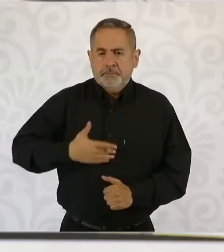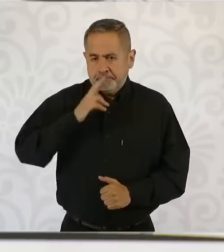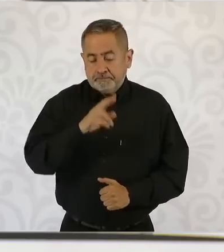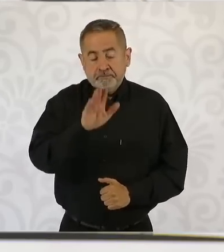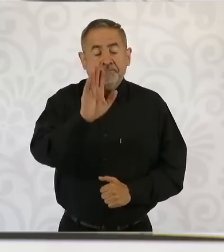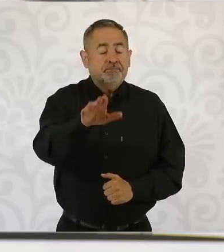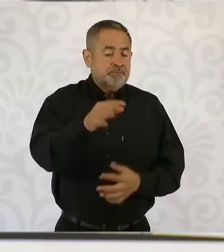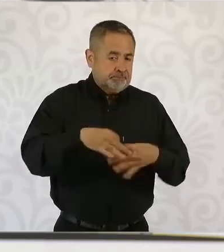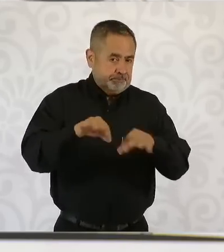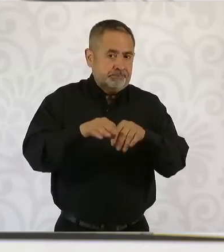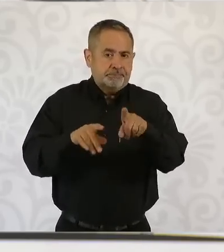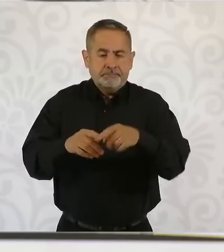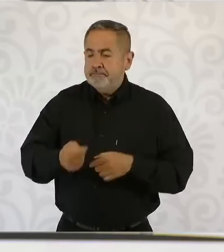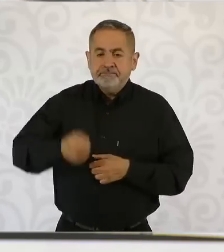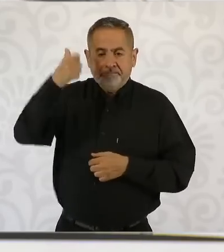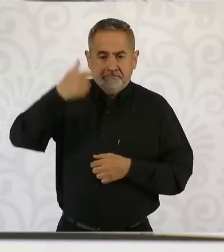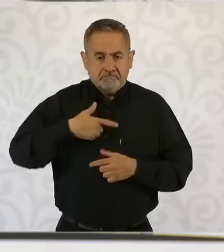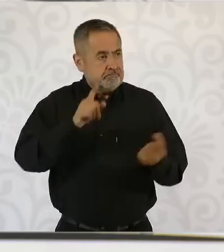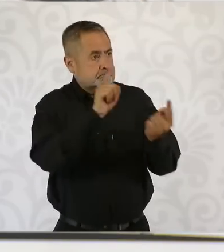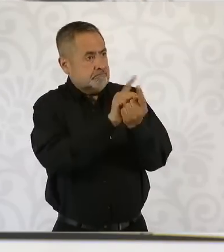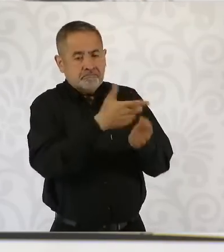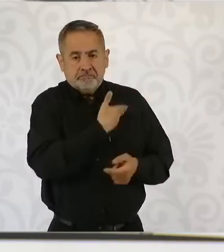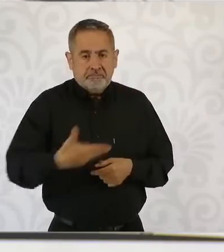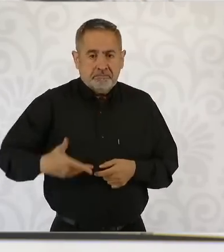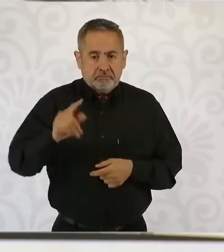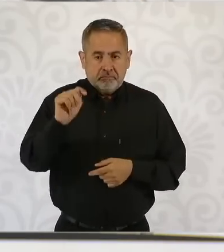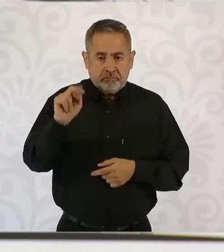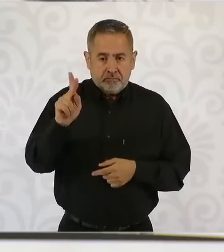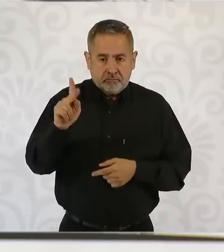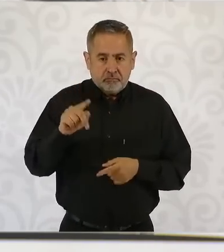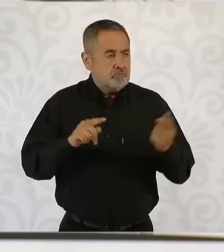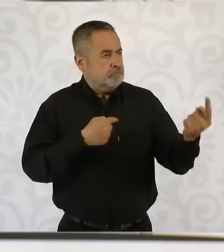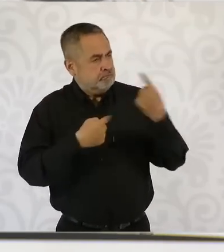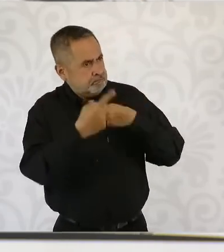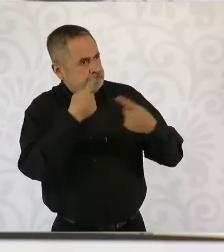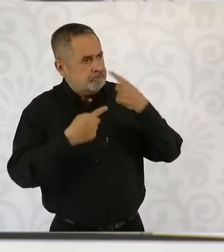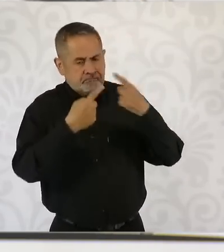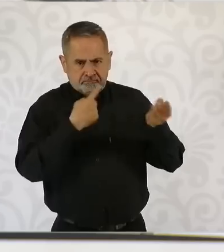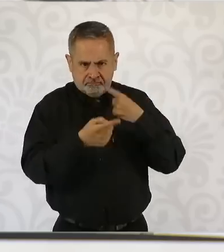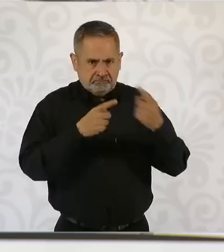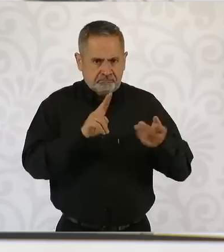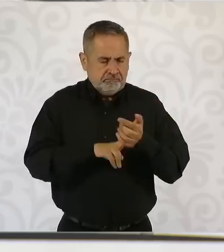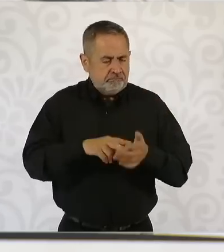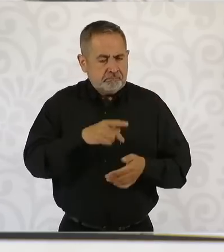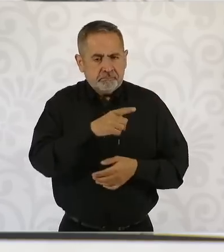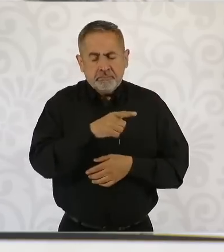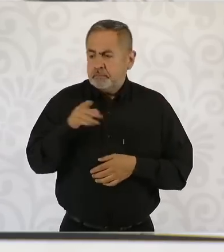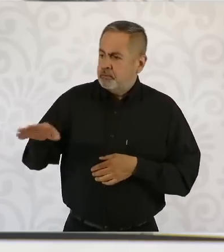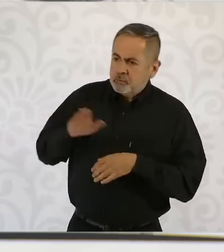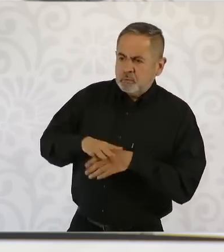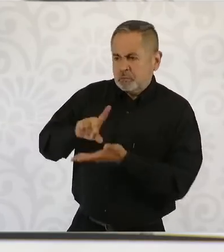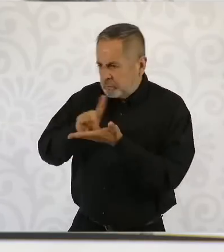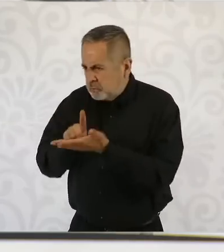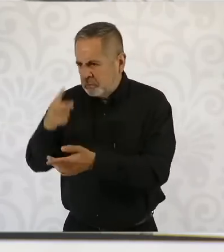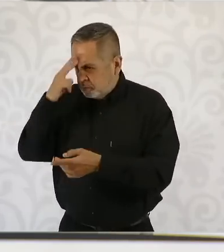Desde la primera vez que hablé con el presidente Trump y que él nos planteó que el tráfico de droga